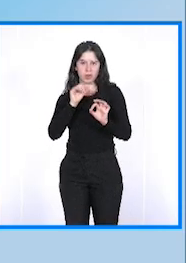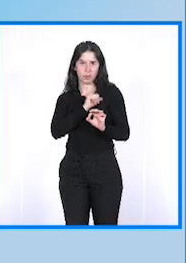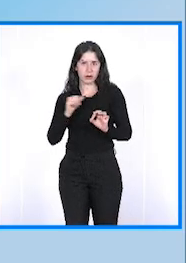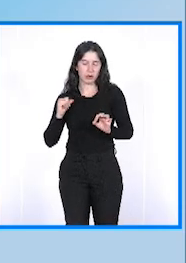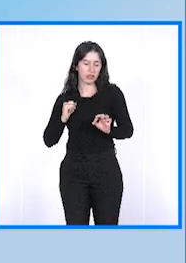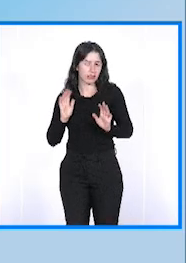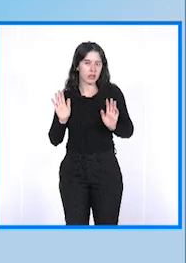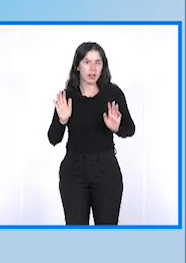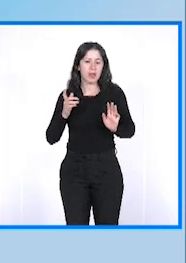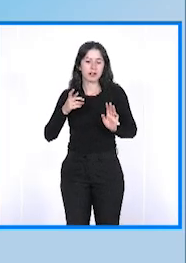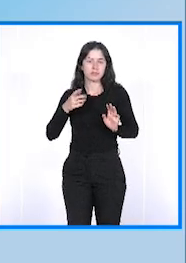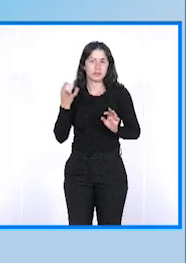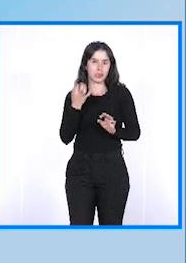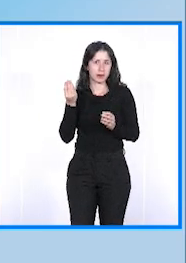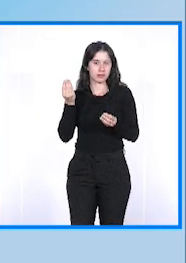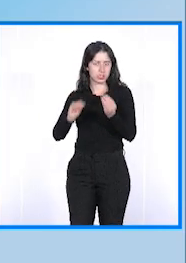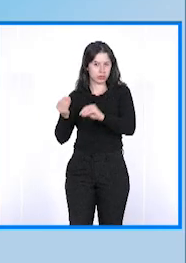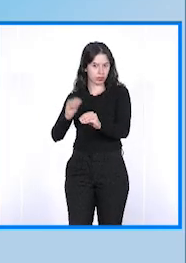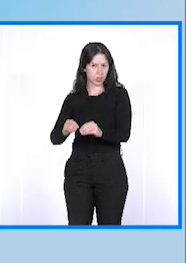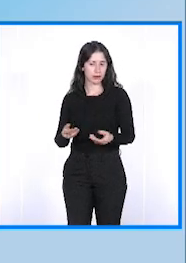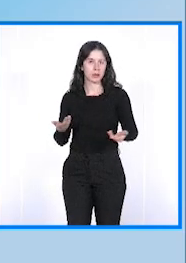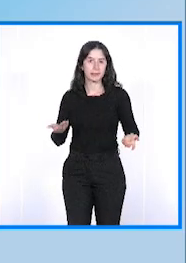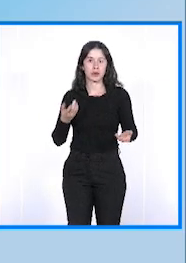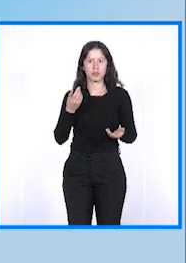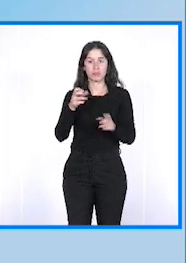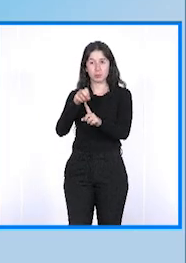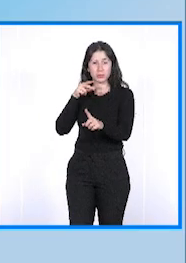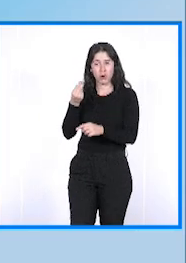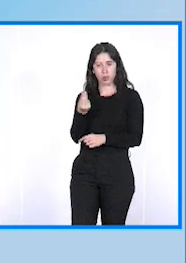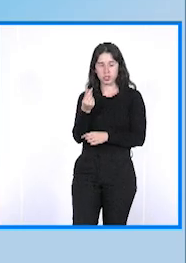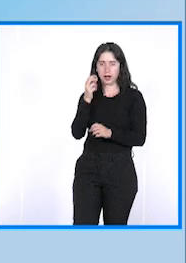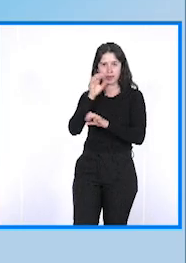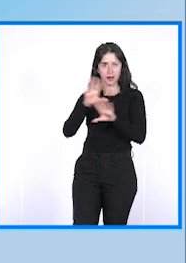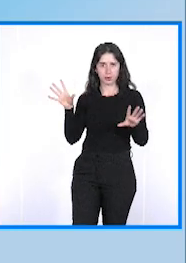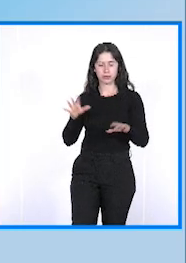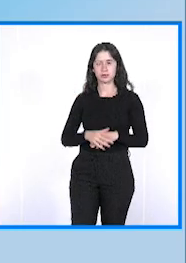sea que hay que resolver Pero bueno desde el punto de vista de costes claramente no y